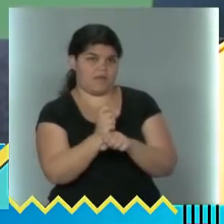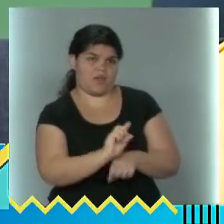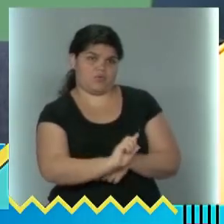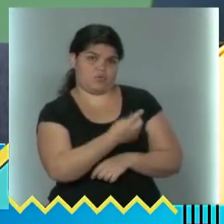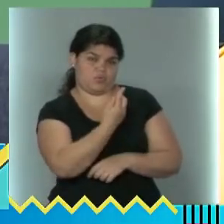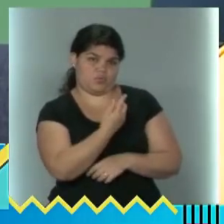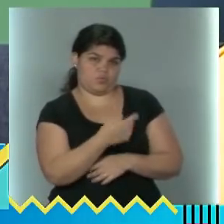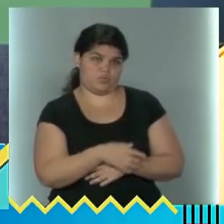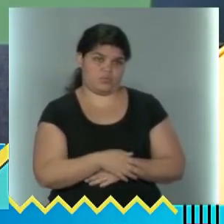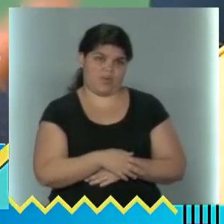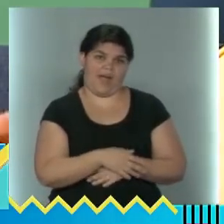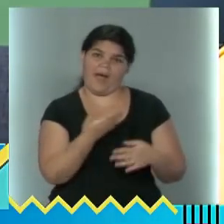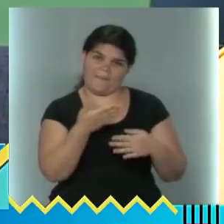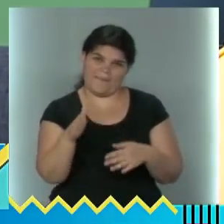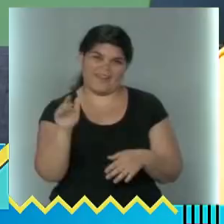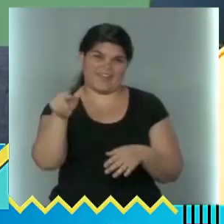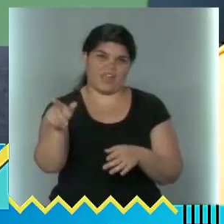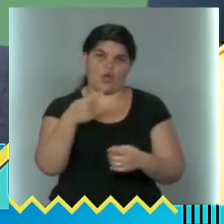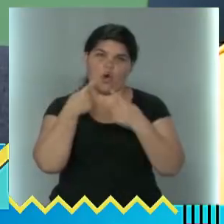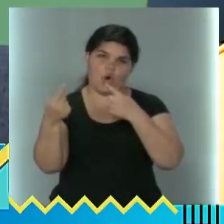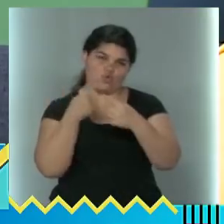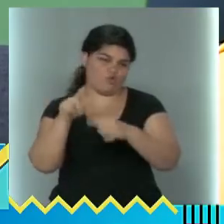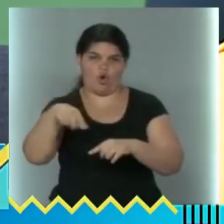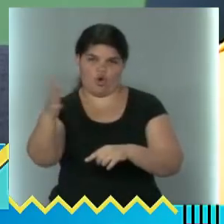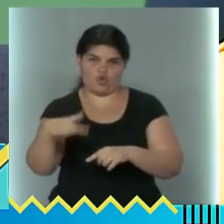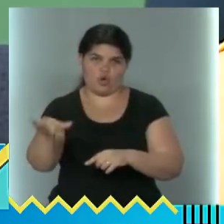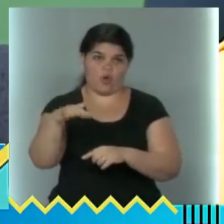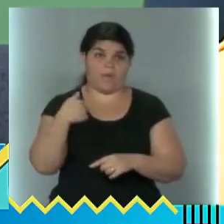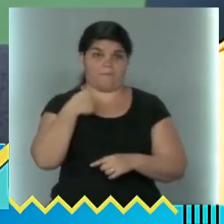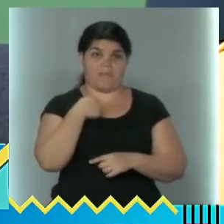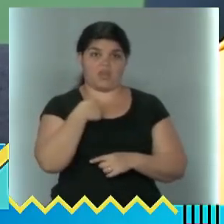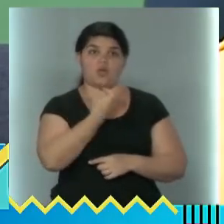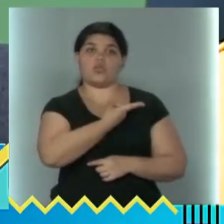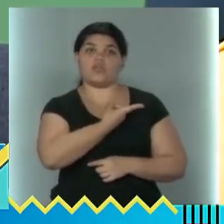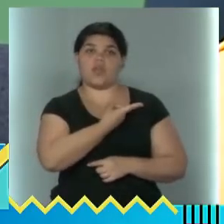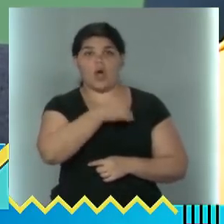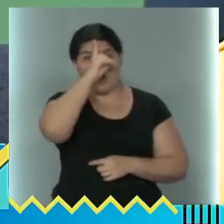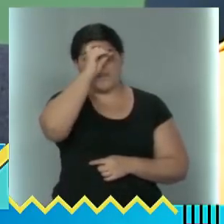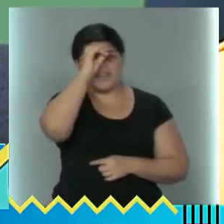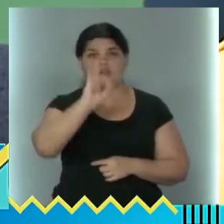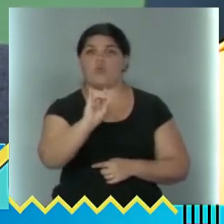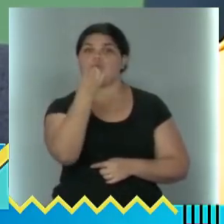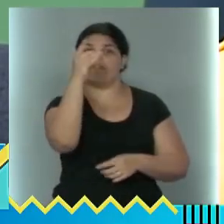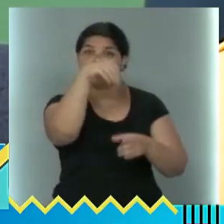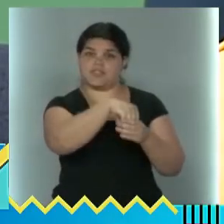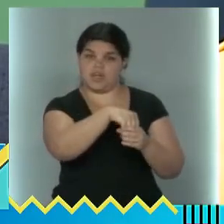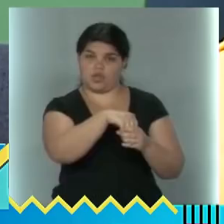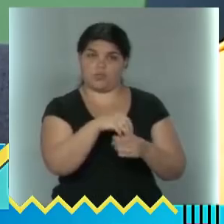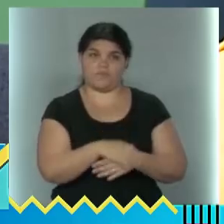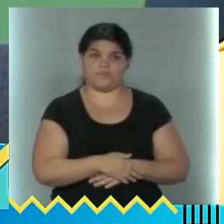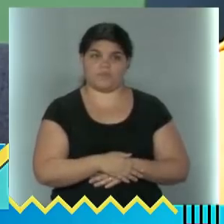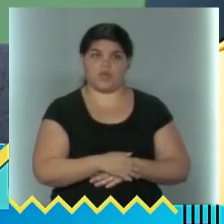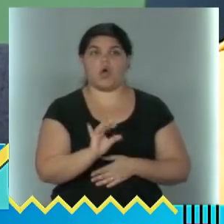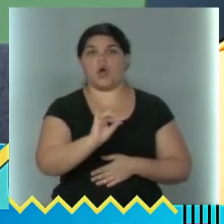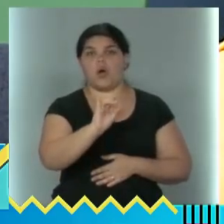que ellos tienen consultorio en otro lugar, en el caso mío, en el Hospital Universitario, es decir, de la